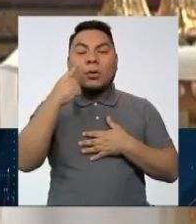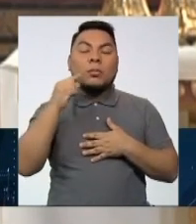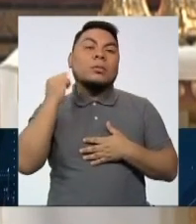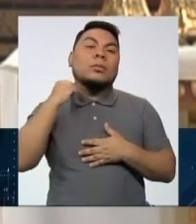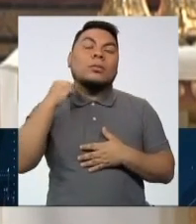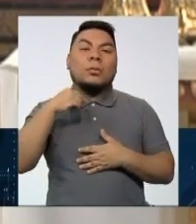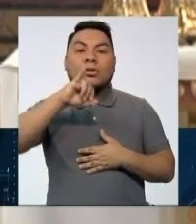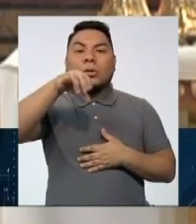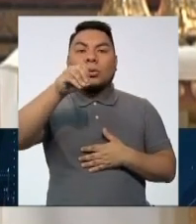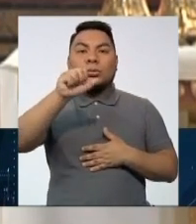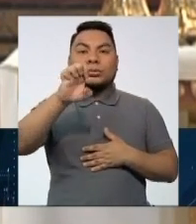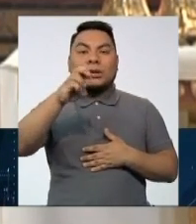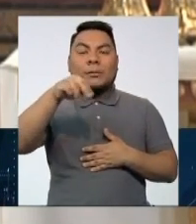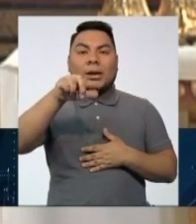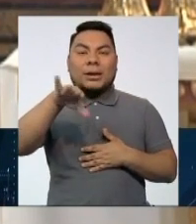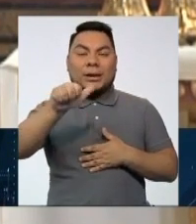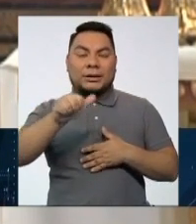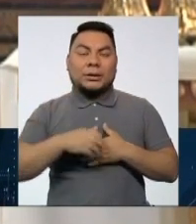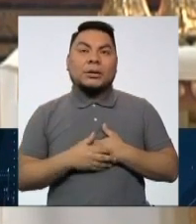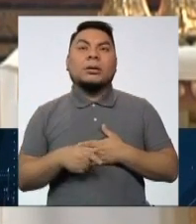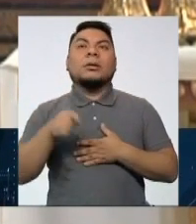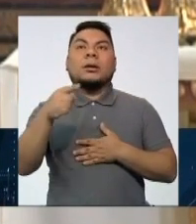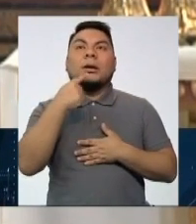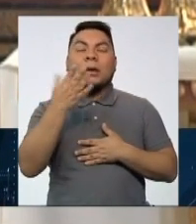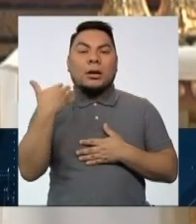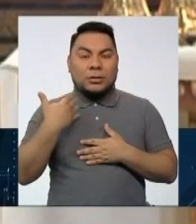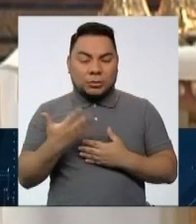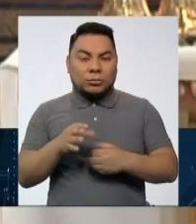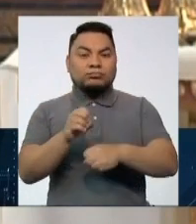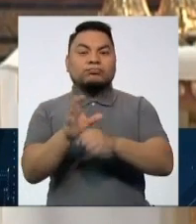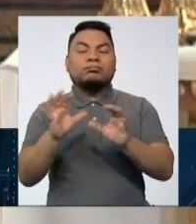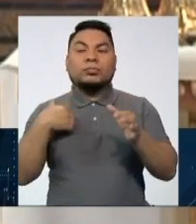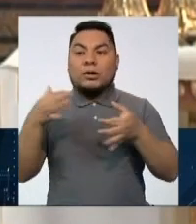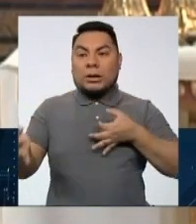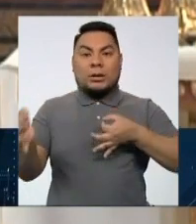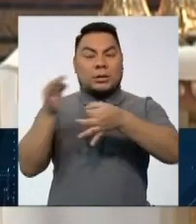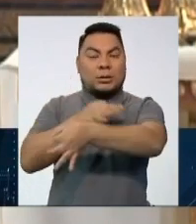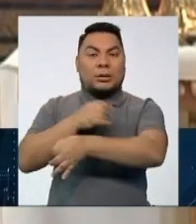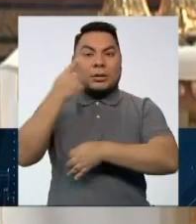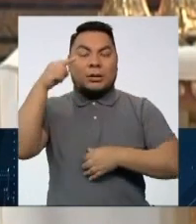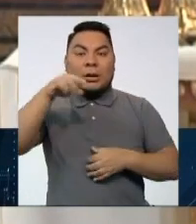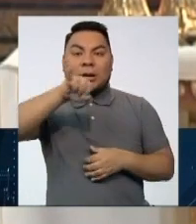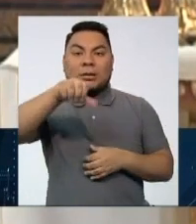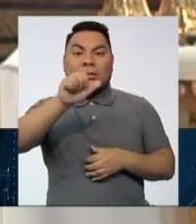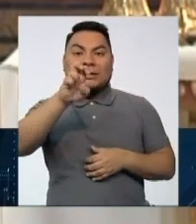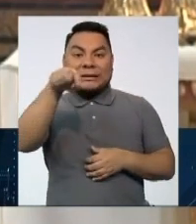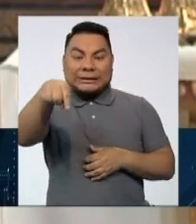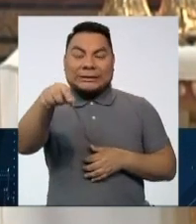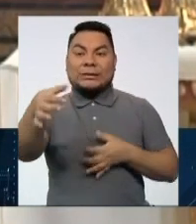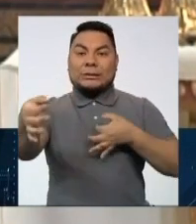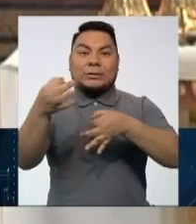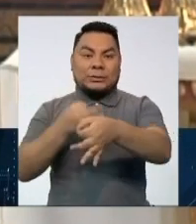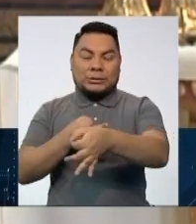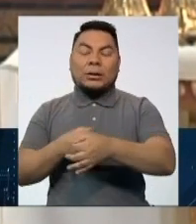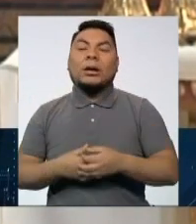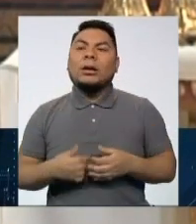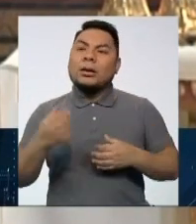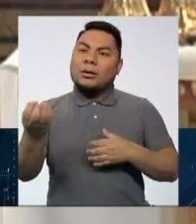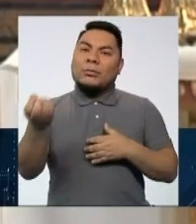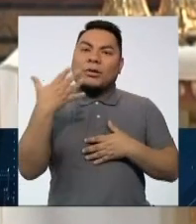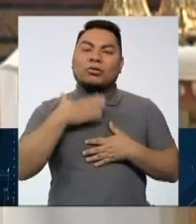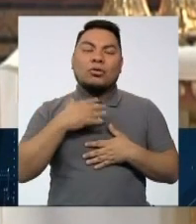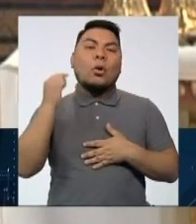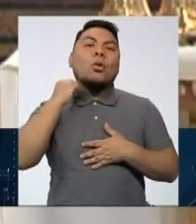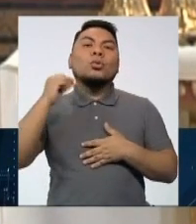María Isusquiza, mi predecesor en el Vicariato Apostólico de Jaén, me consagró